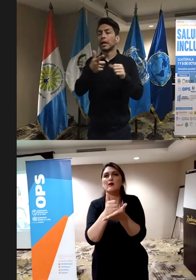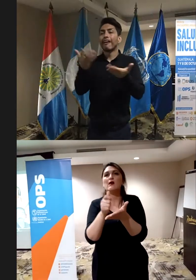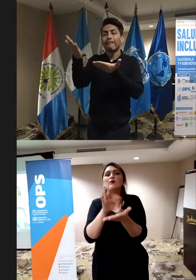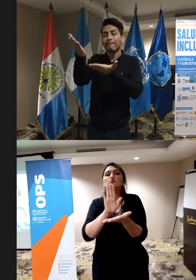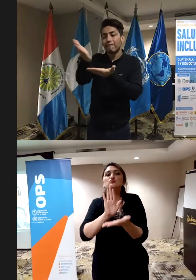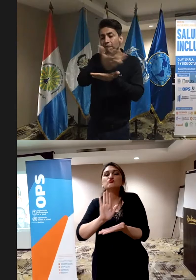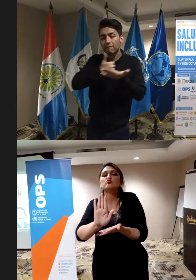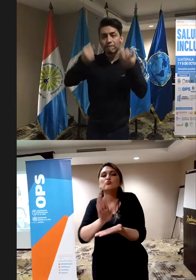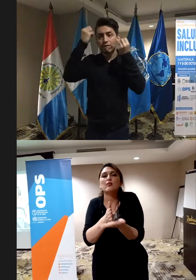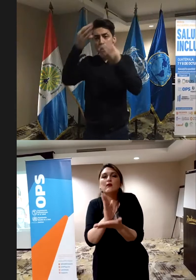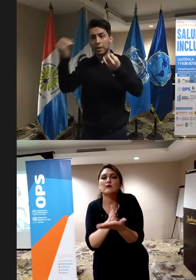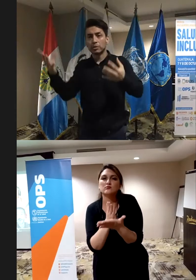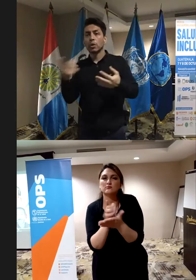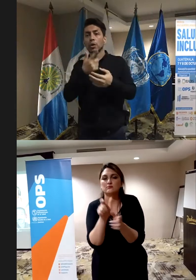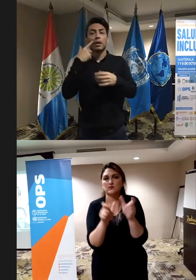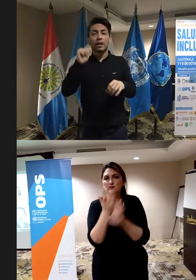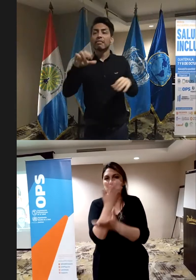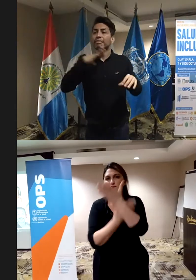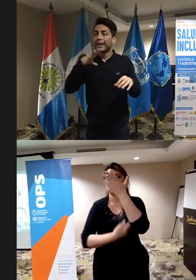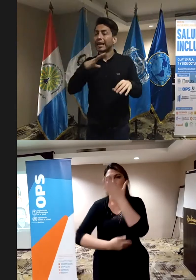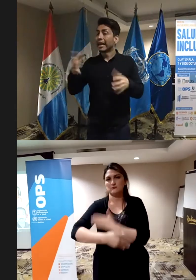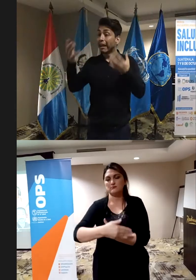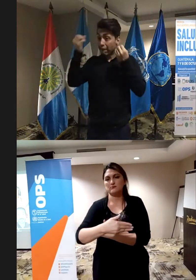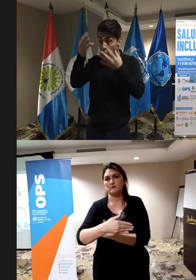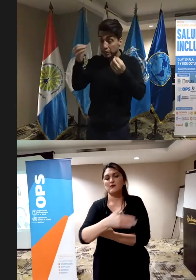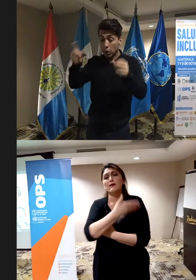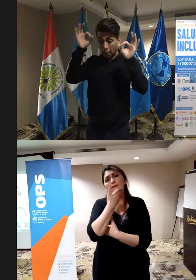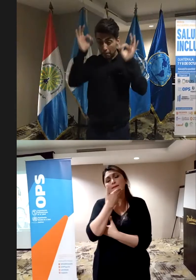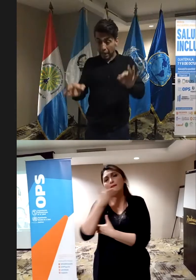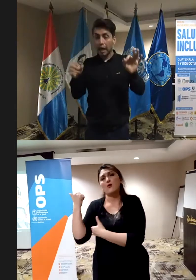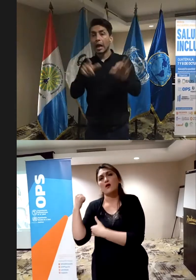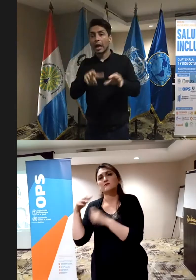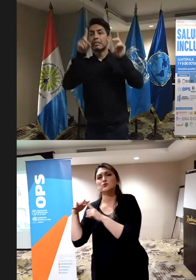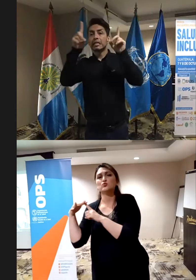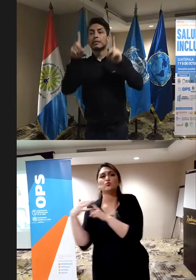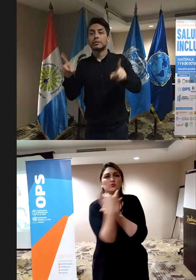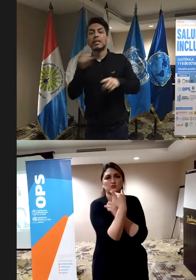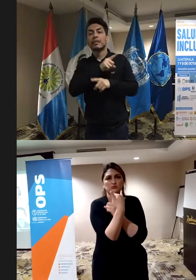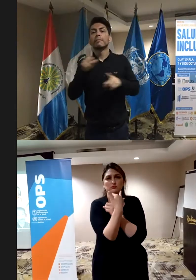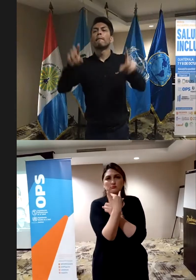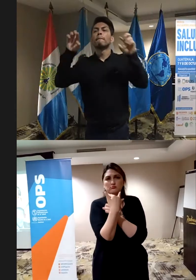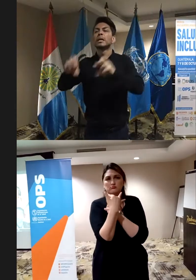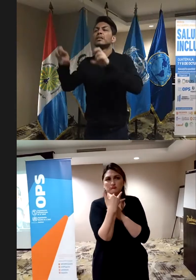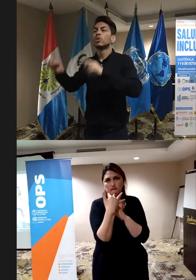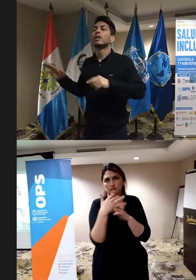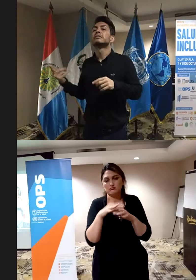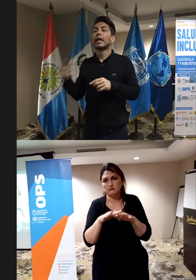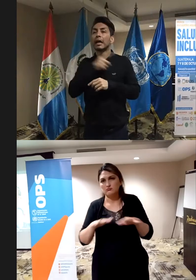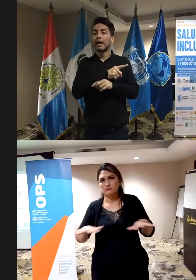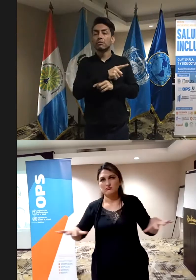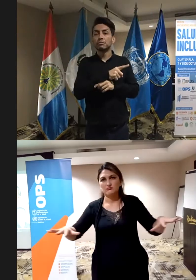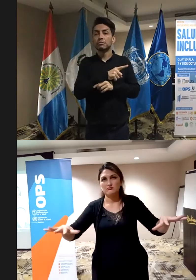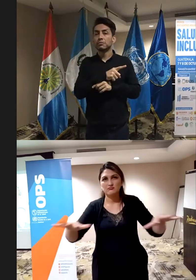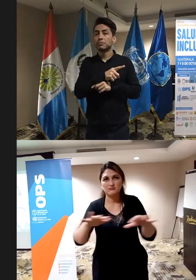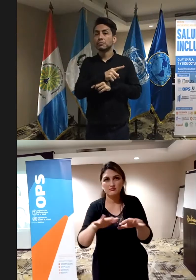esto incluye una mejor comprensión de la discapacidad por parte del personal, de los enumeradores, y